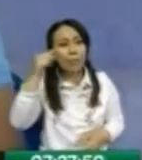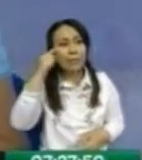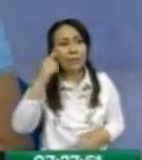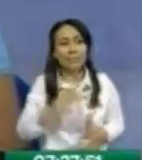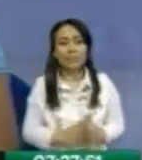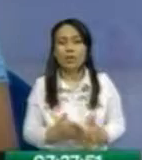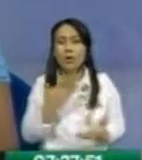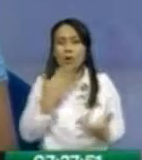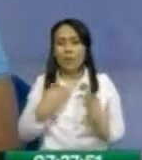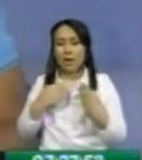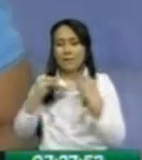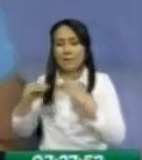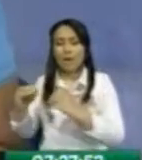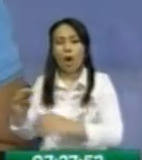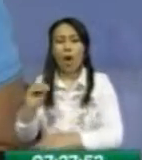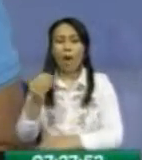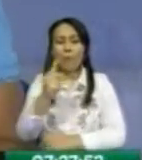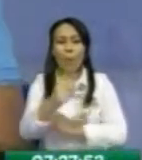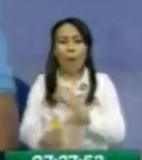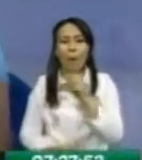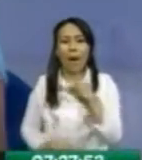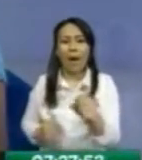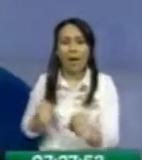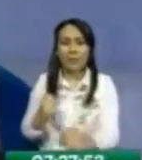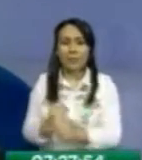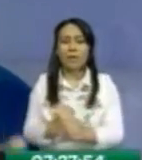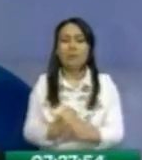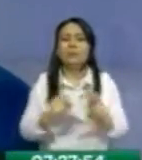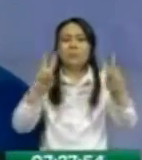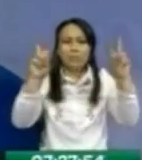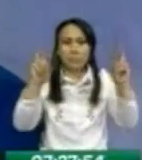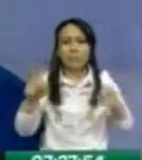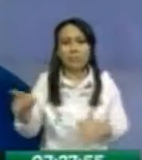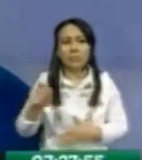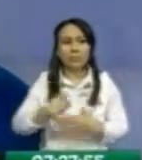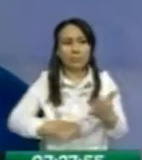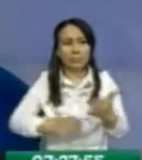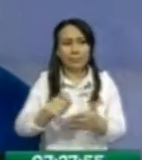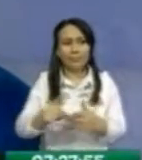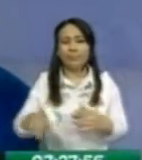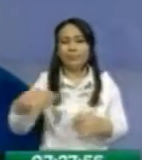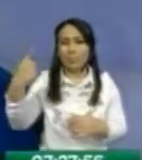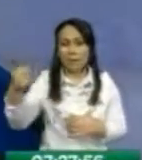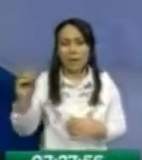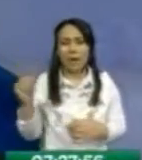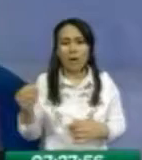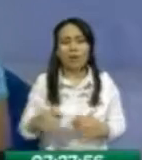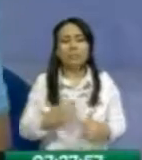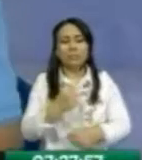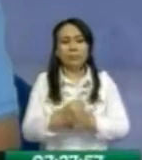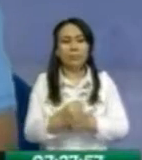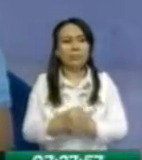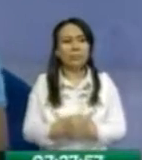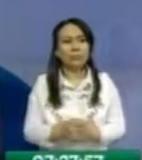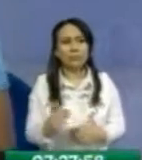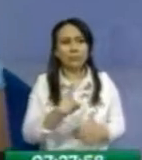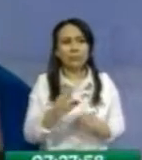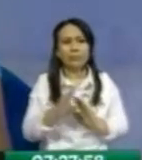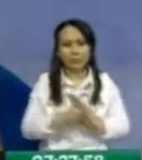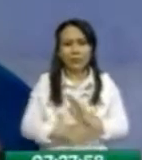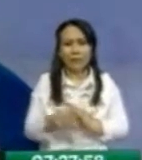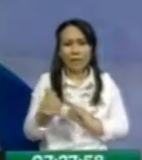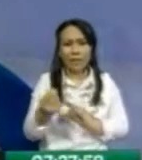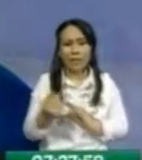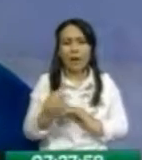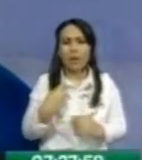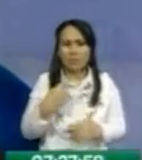la formación de un joven por un año, con la condición de que se le contrate el siguiente año a este joven. Perfecto. No es menos plata, ¿no? O sea,